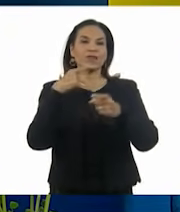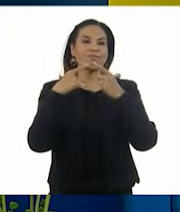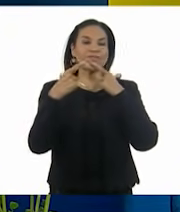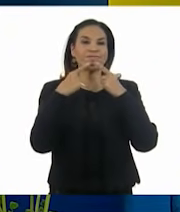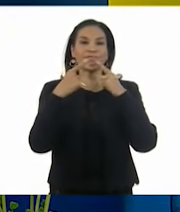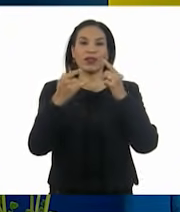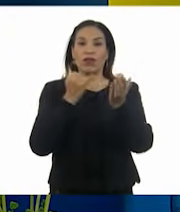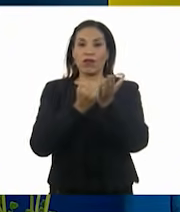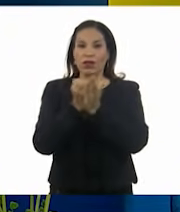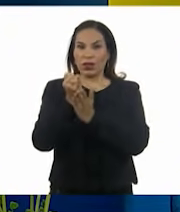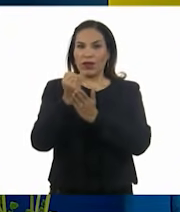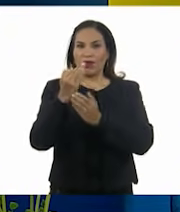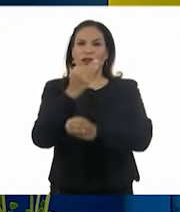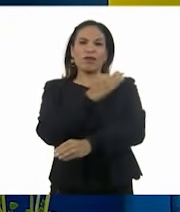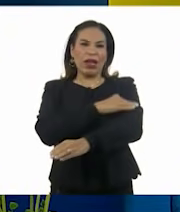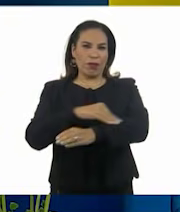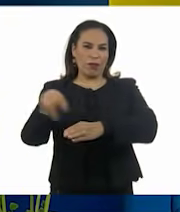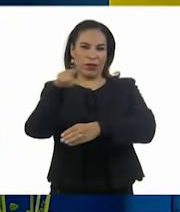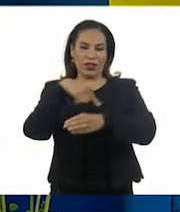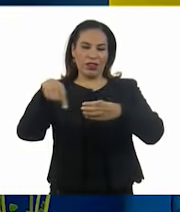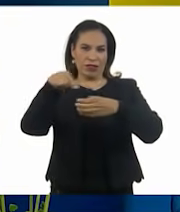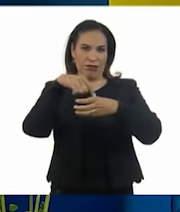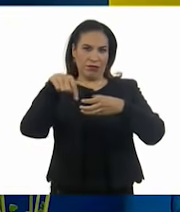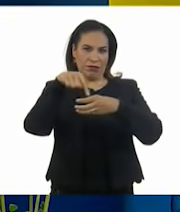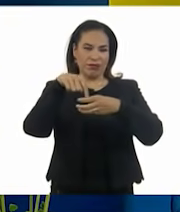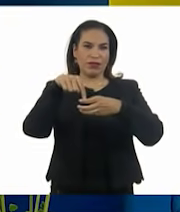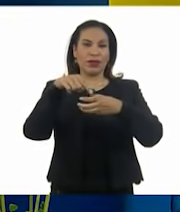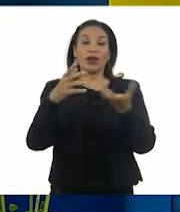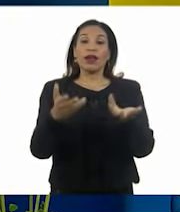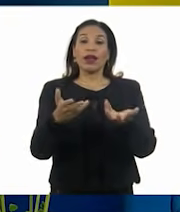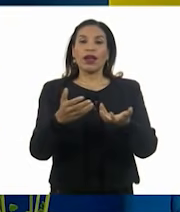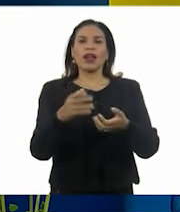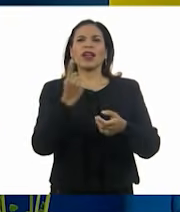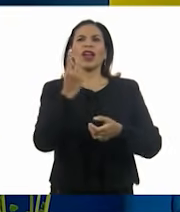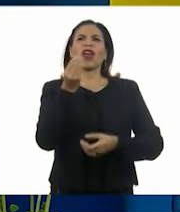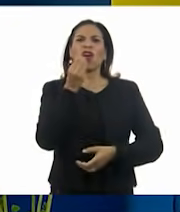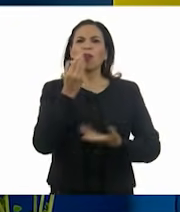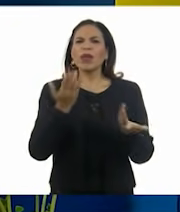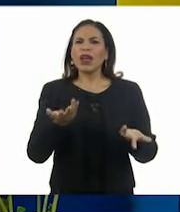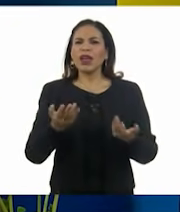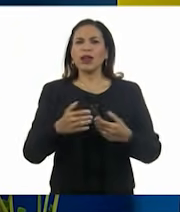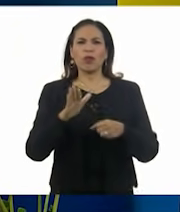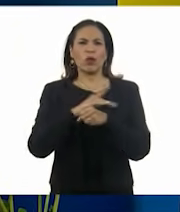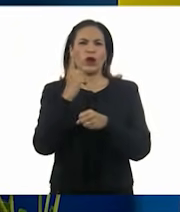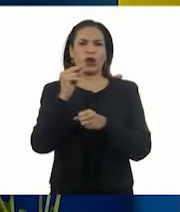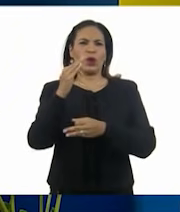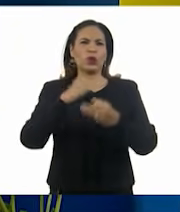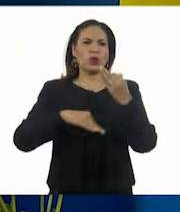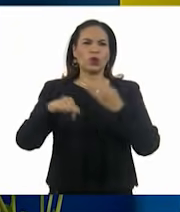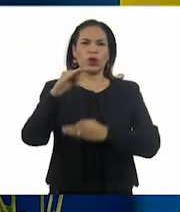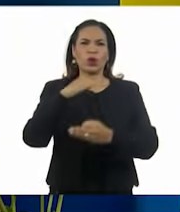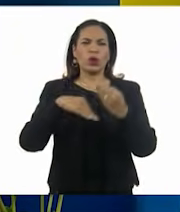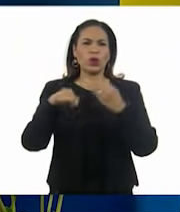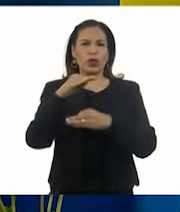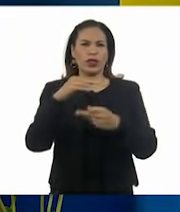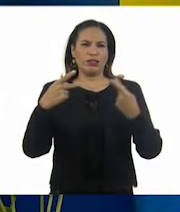alguna decisión que afecte a todos. Desde algo como que, ¿qué vamos a comer? o ¿por qué no todos los integrantes